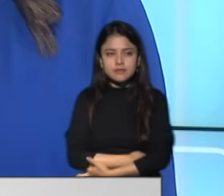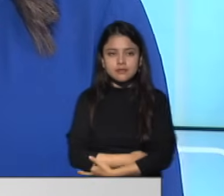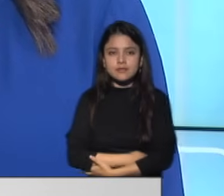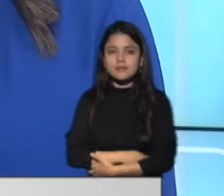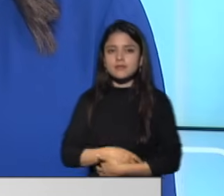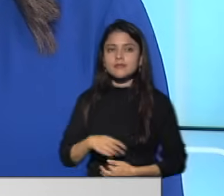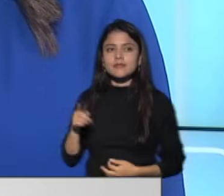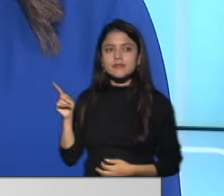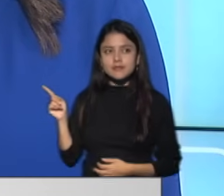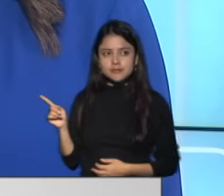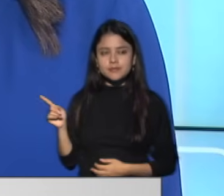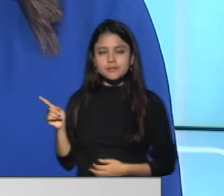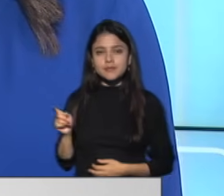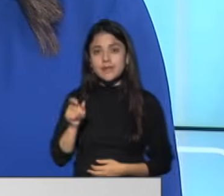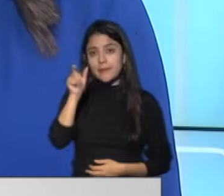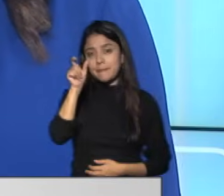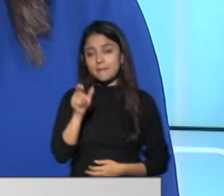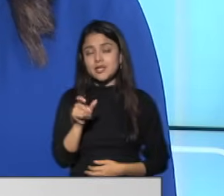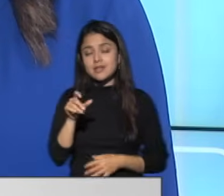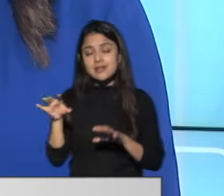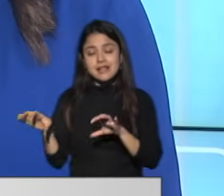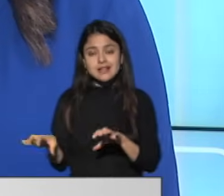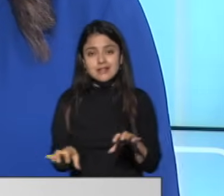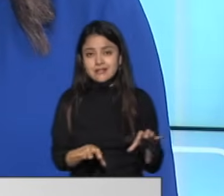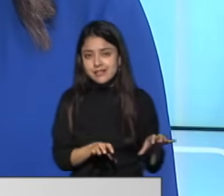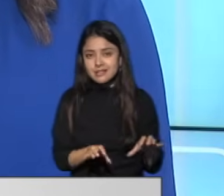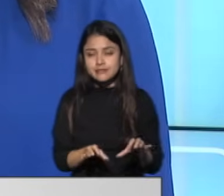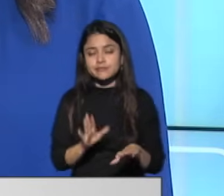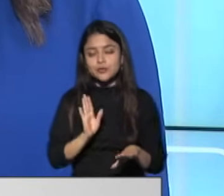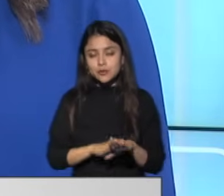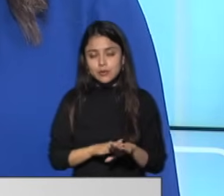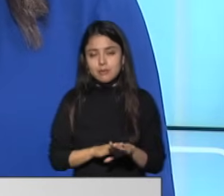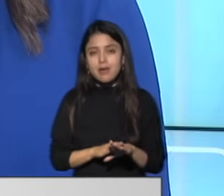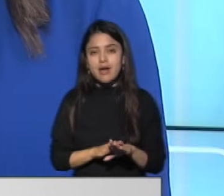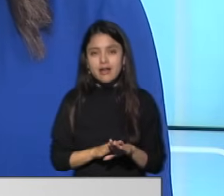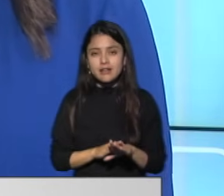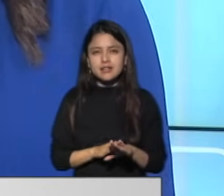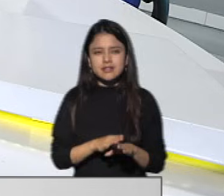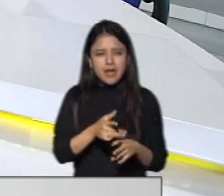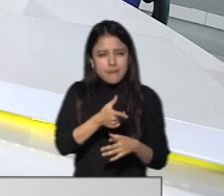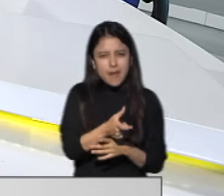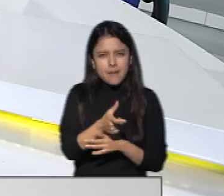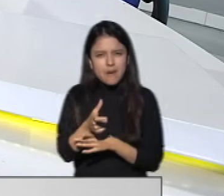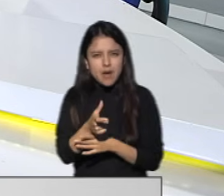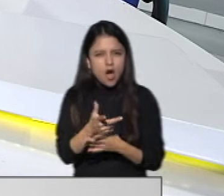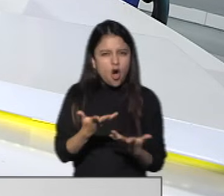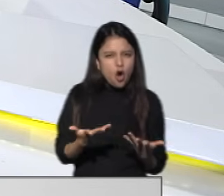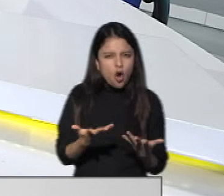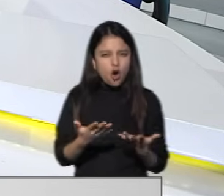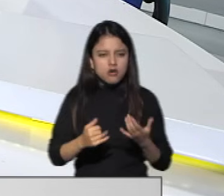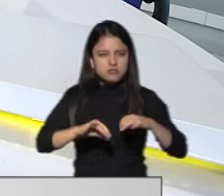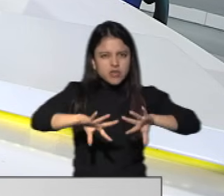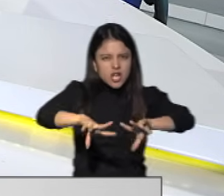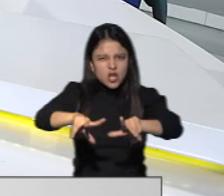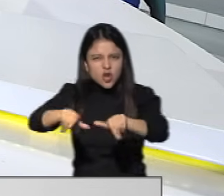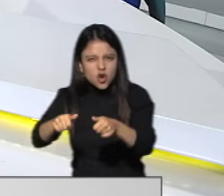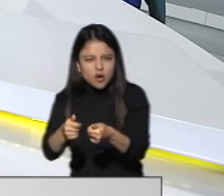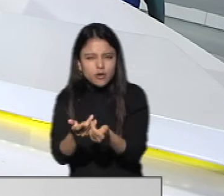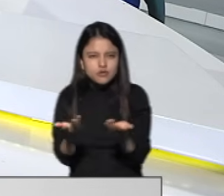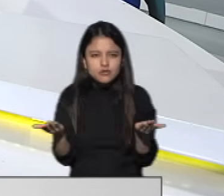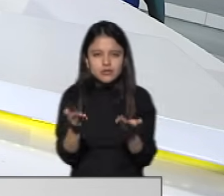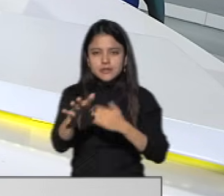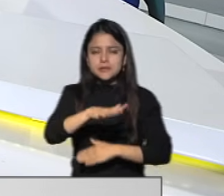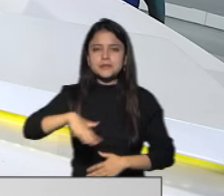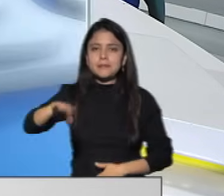12 asaltos a supermercados en el área metropolitana de Barranquilla fue capturado por las autoridades. Jorge Castro tiene la información. Jorge,